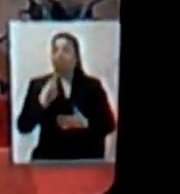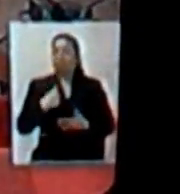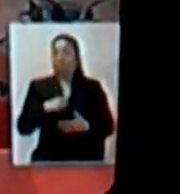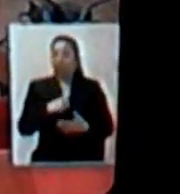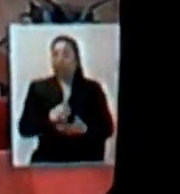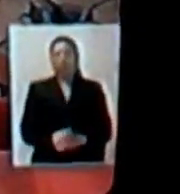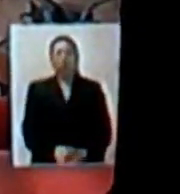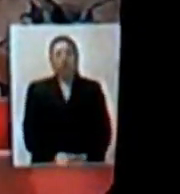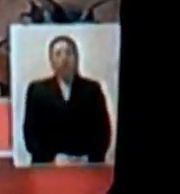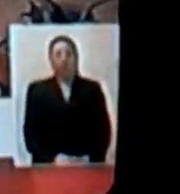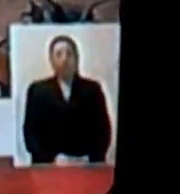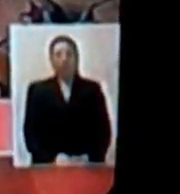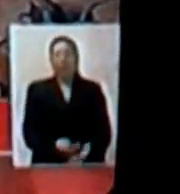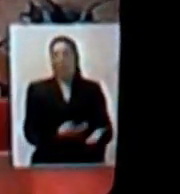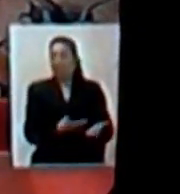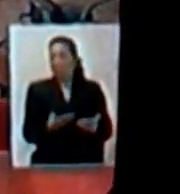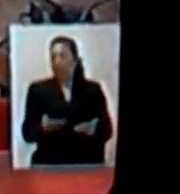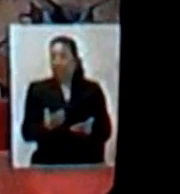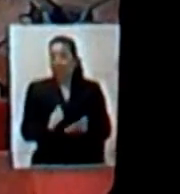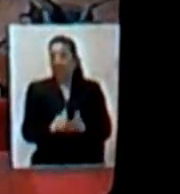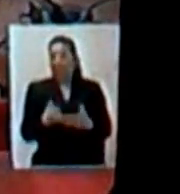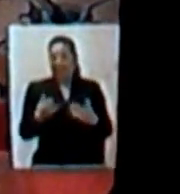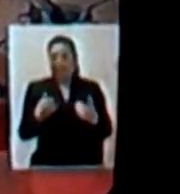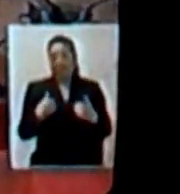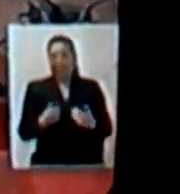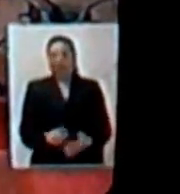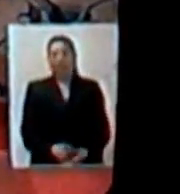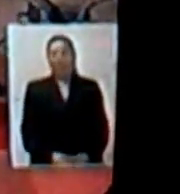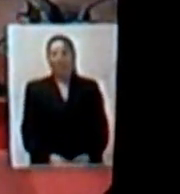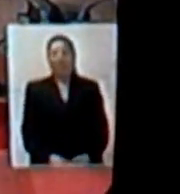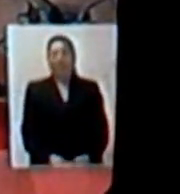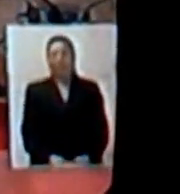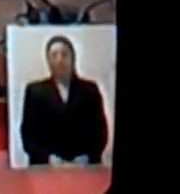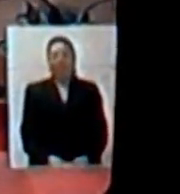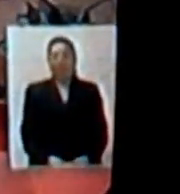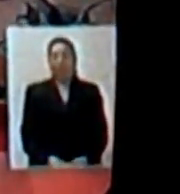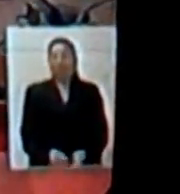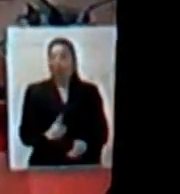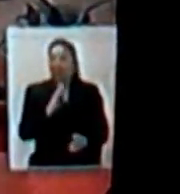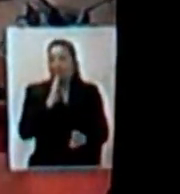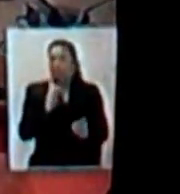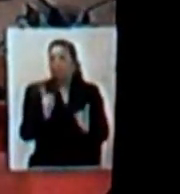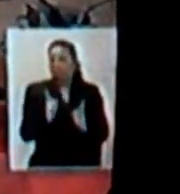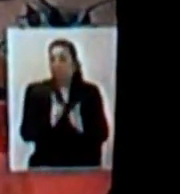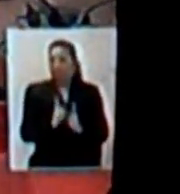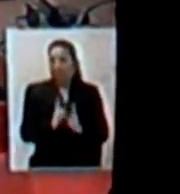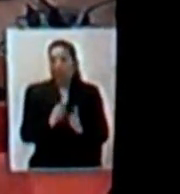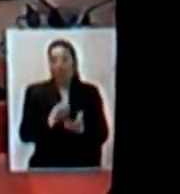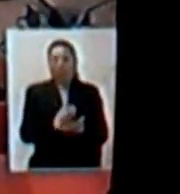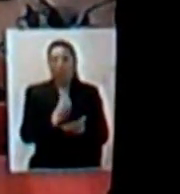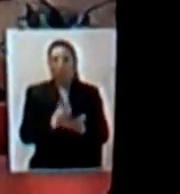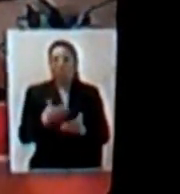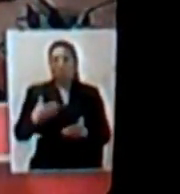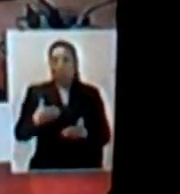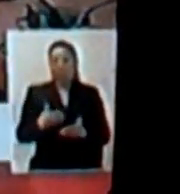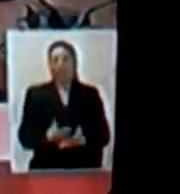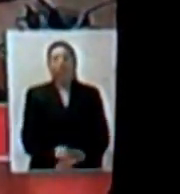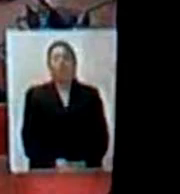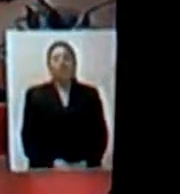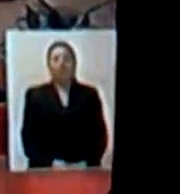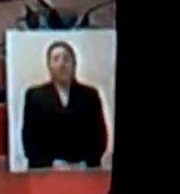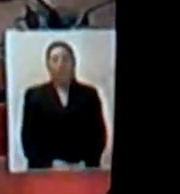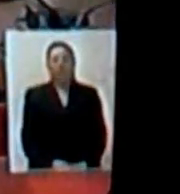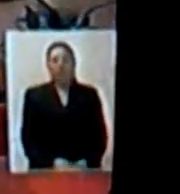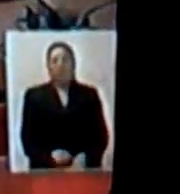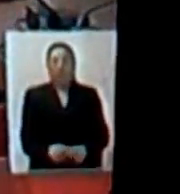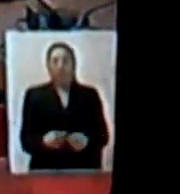nuestro gremio la invitación recibida para exponer brevemente el tema de la problemática de la pesca artesanal y